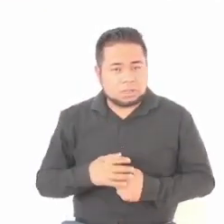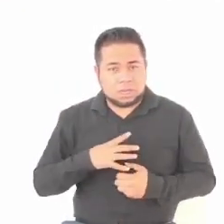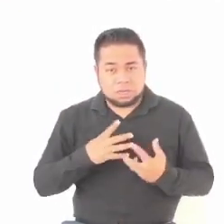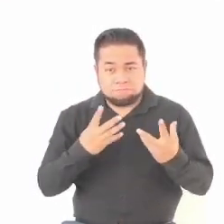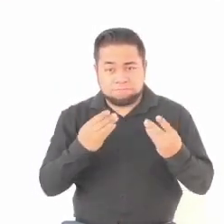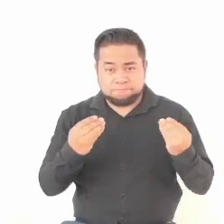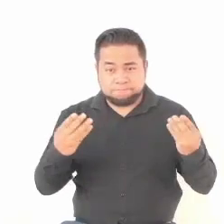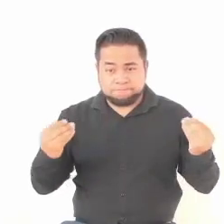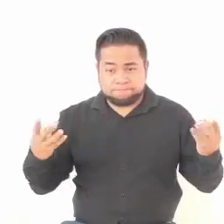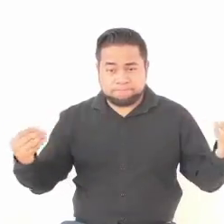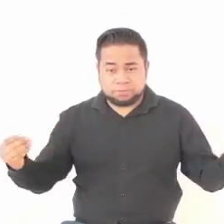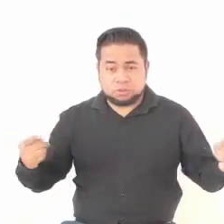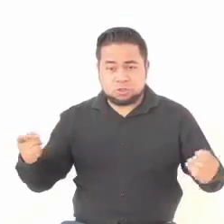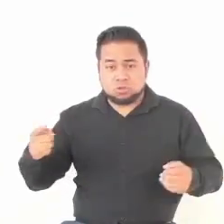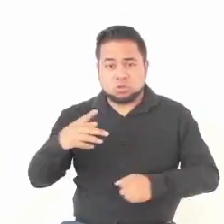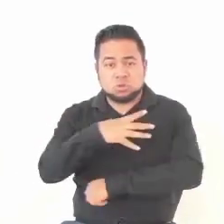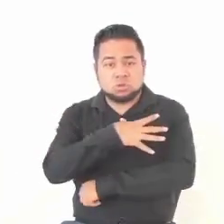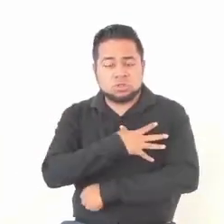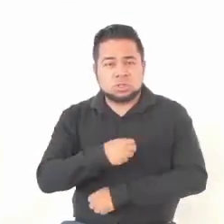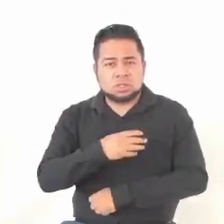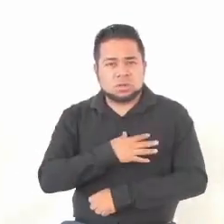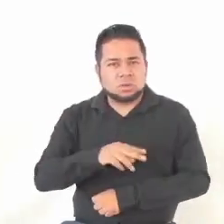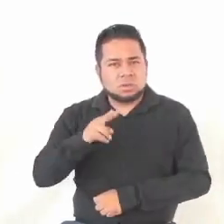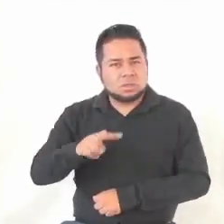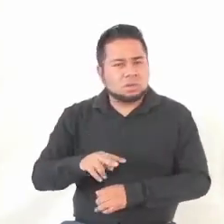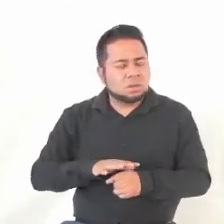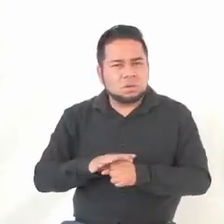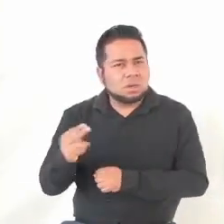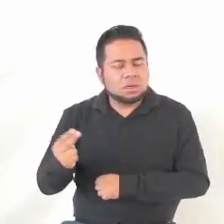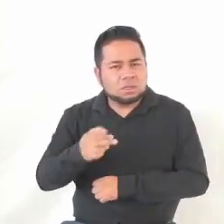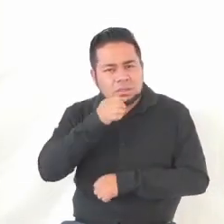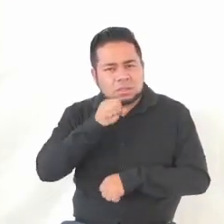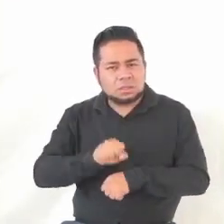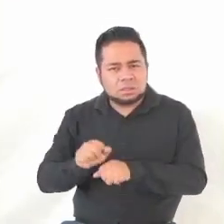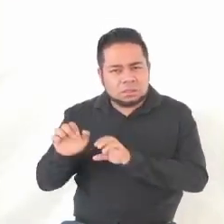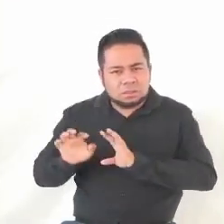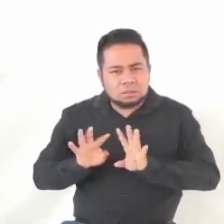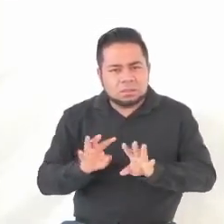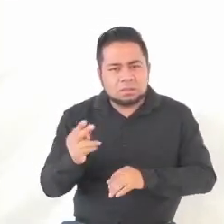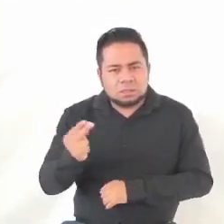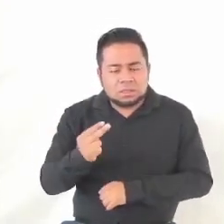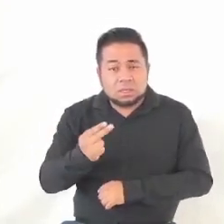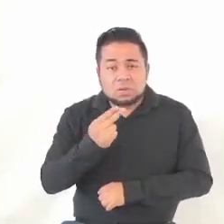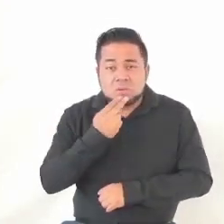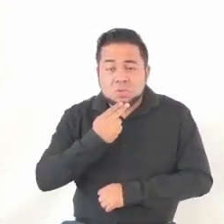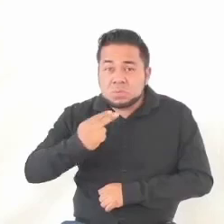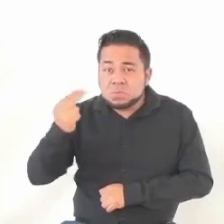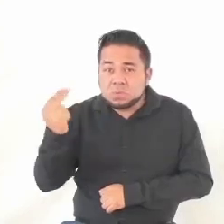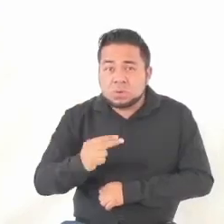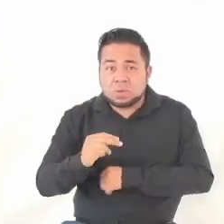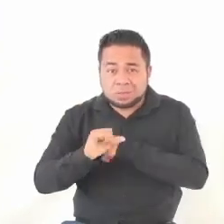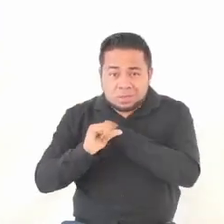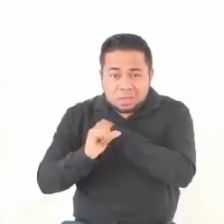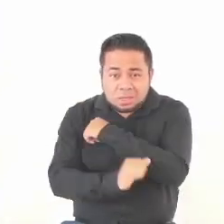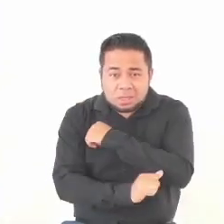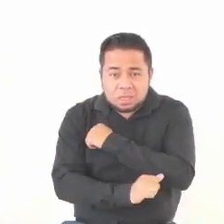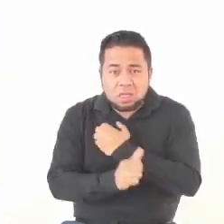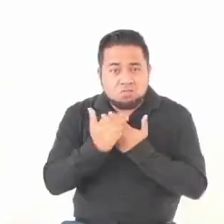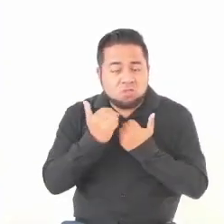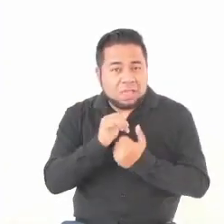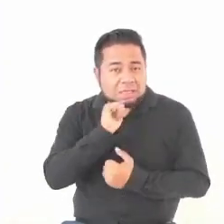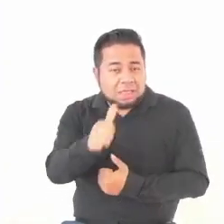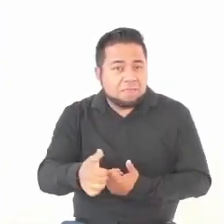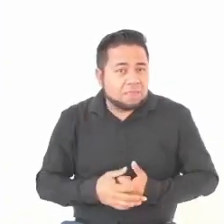compañeros traen a sus hijos. ¿Qué necesidad, secretario? Necesitan urgentemente cirugías y no las